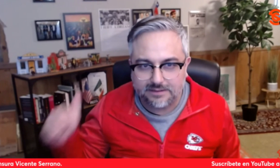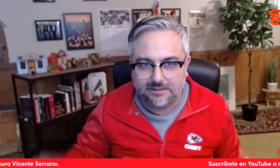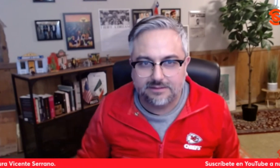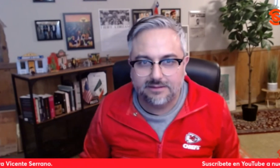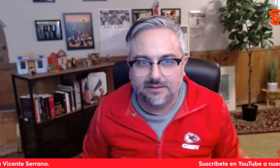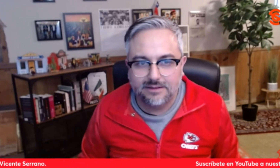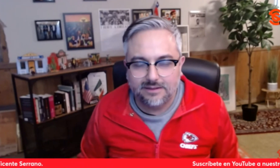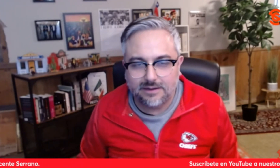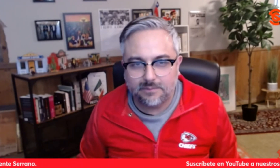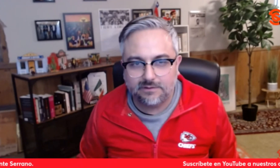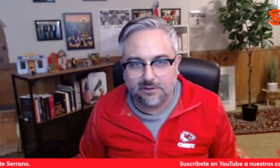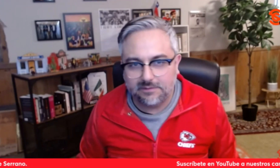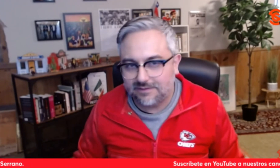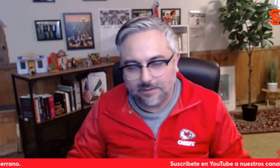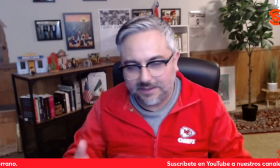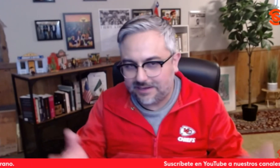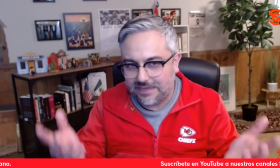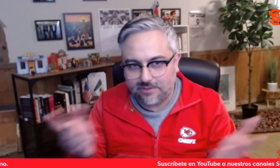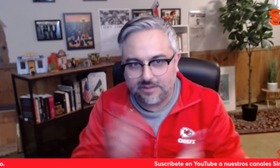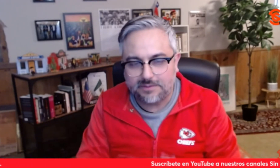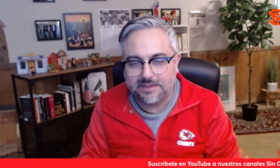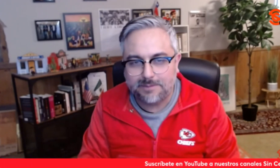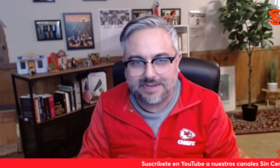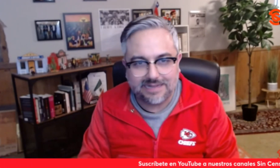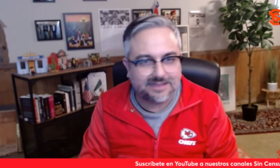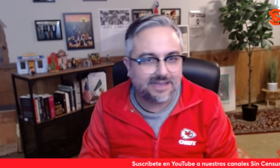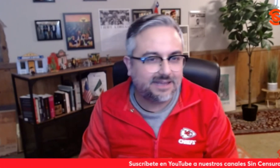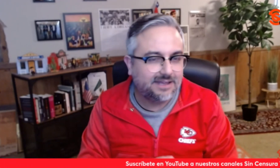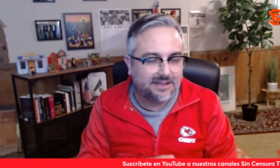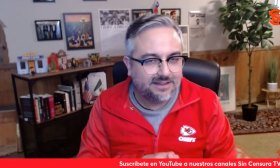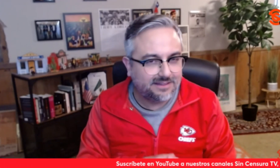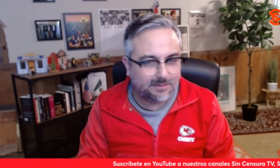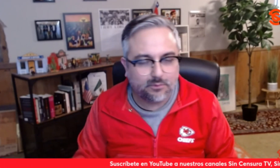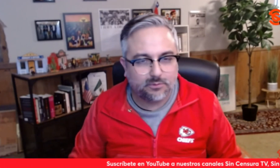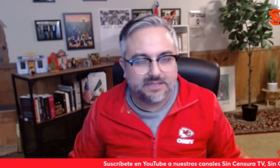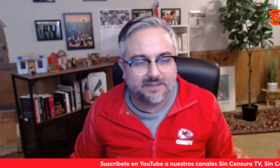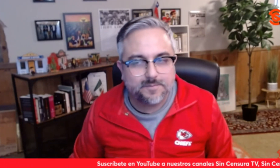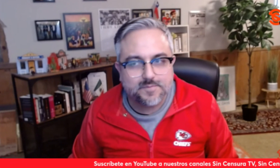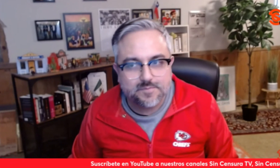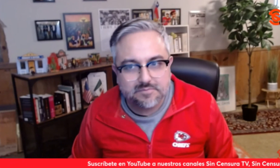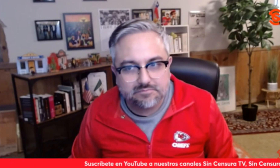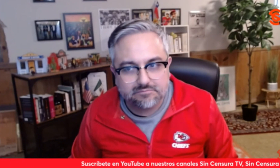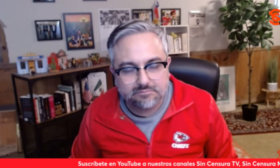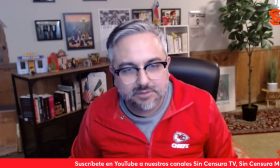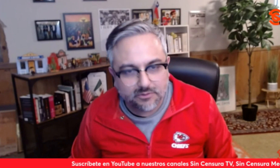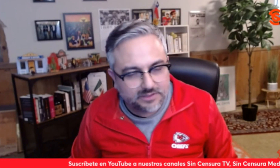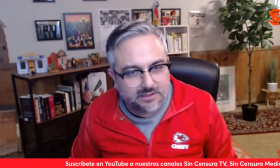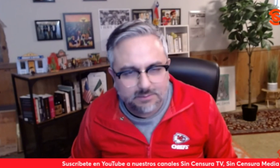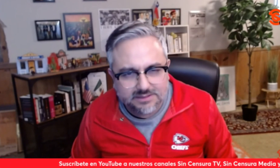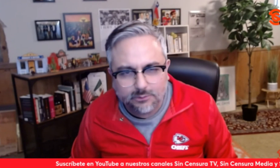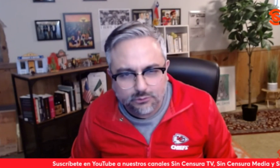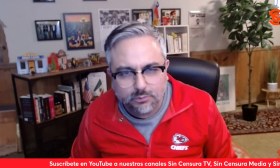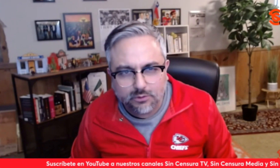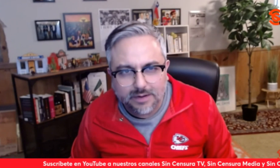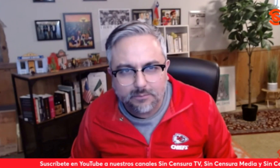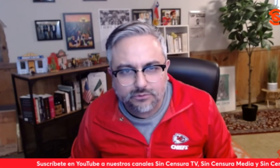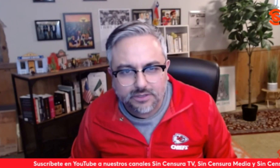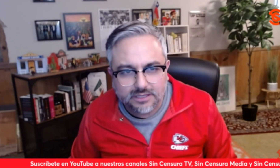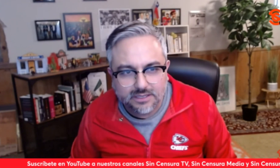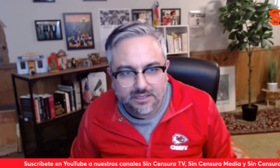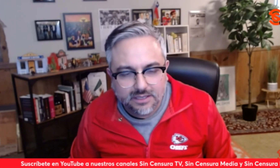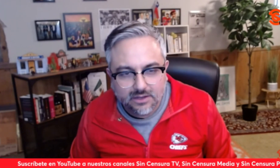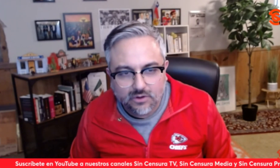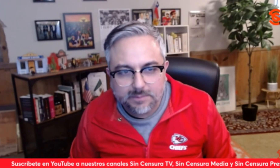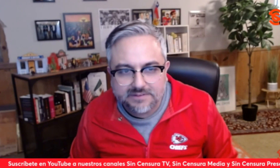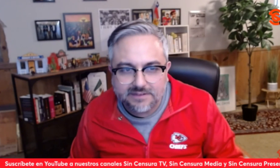en mi pared la próxima vez. Se la voy a dejar ya a don David ahí para que la tenga de por vida. Pero efectivamente ahí no estuvo Ramos,